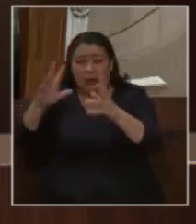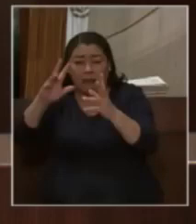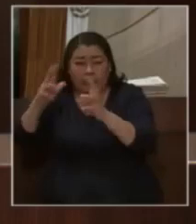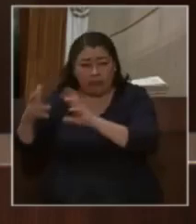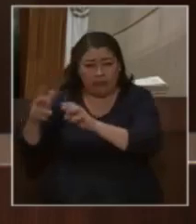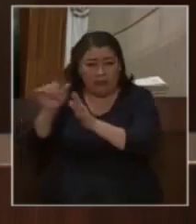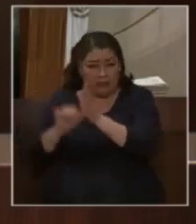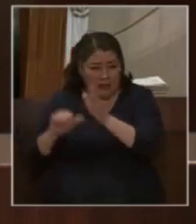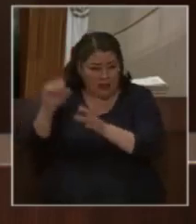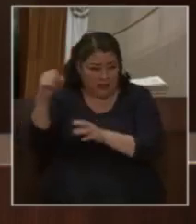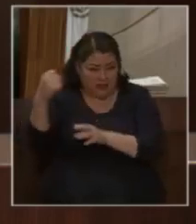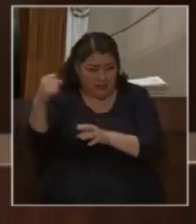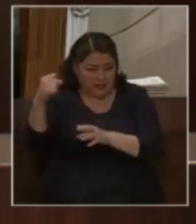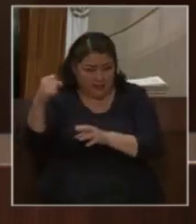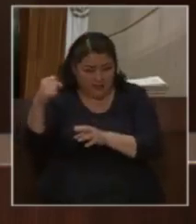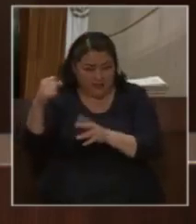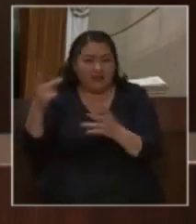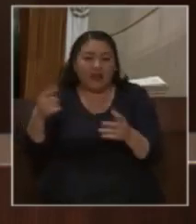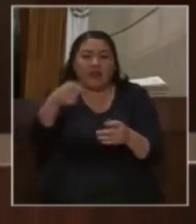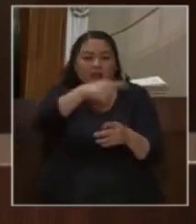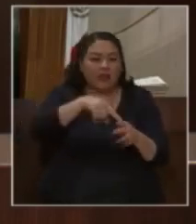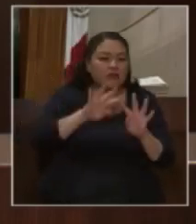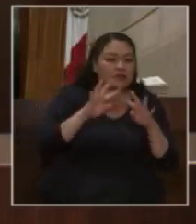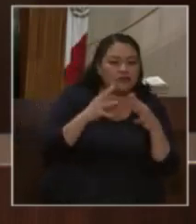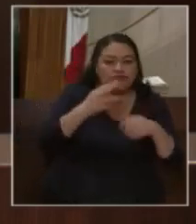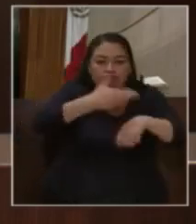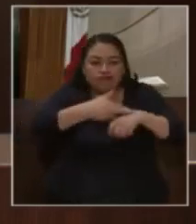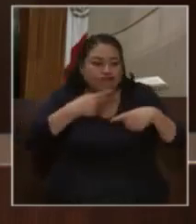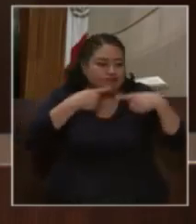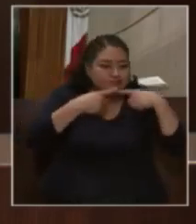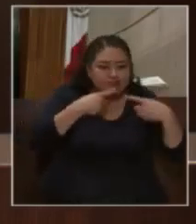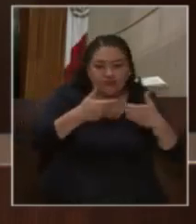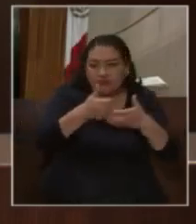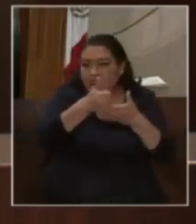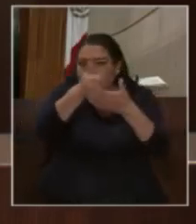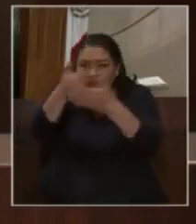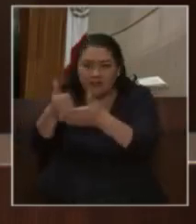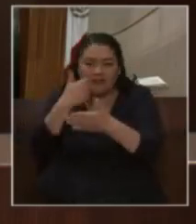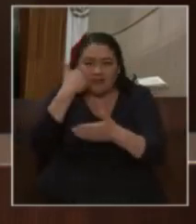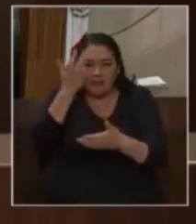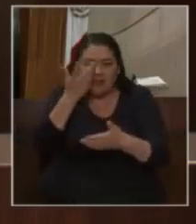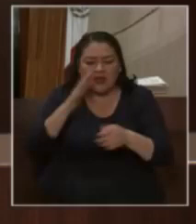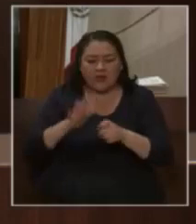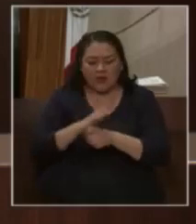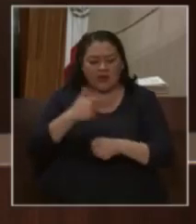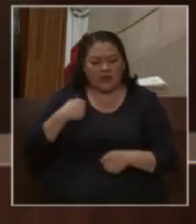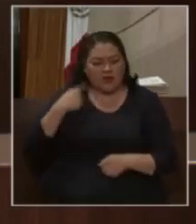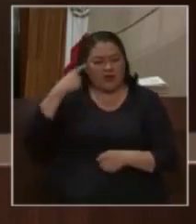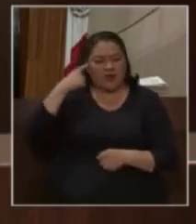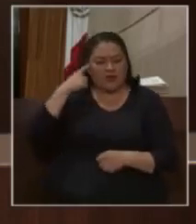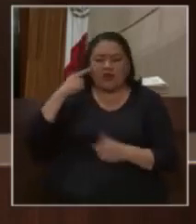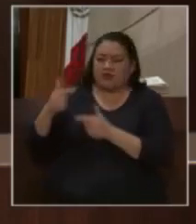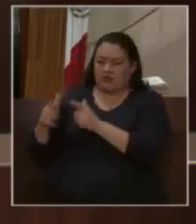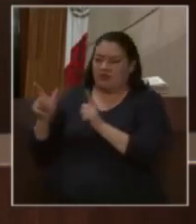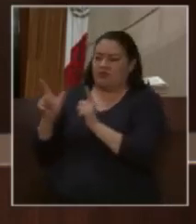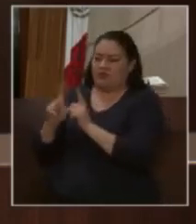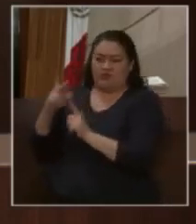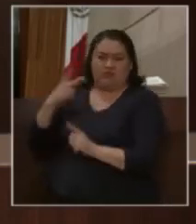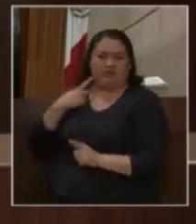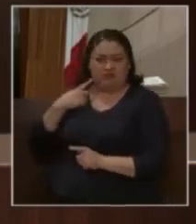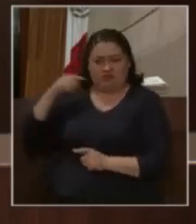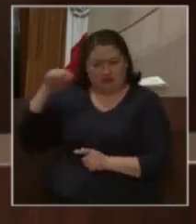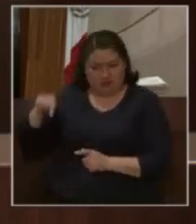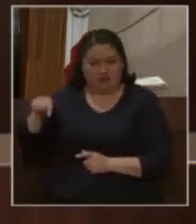de septiembre. Por esa razón considero que le asiste el derecho a los actores en este caso,